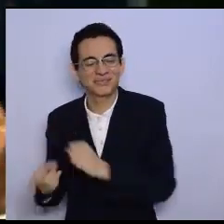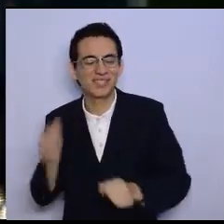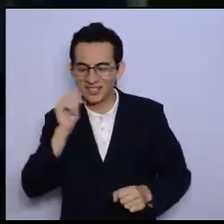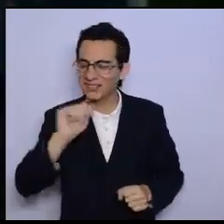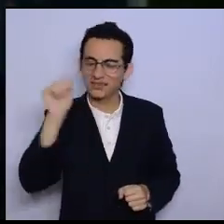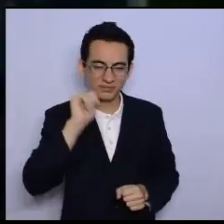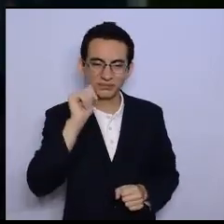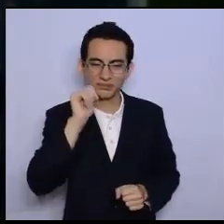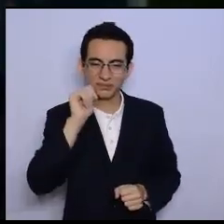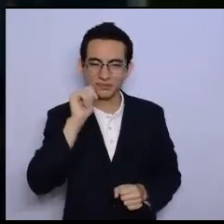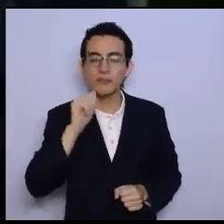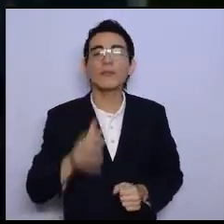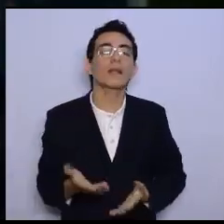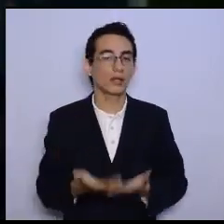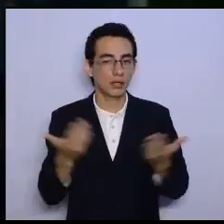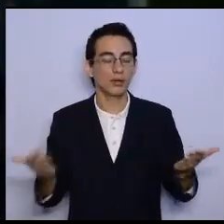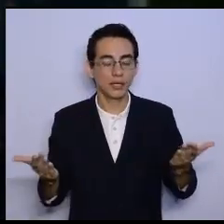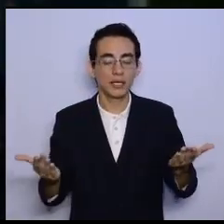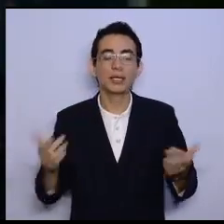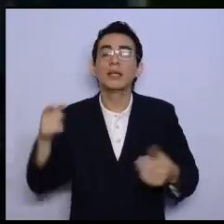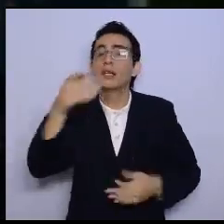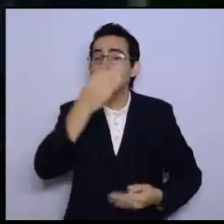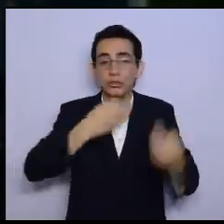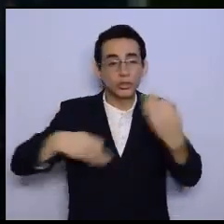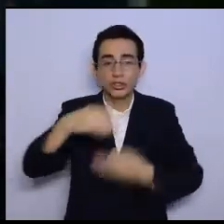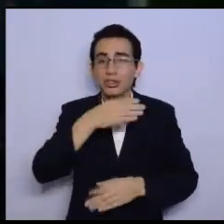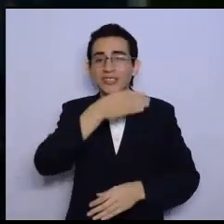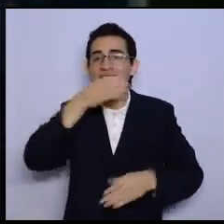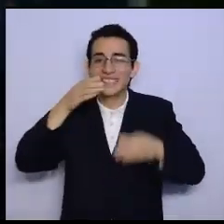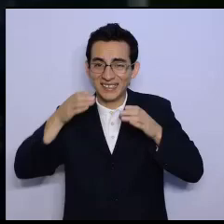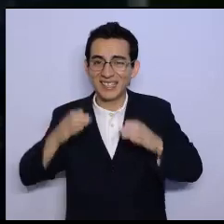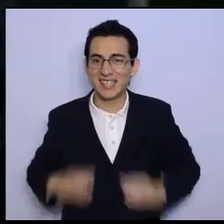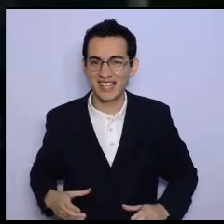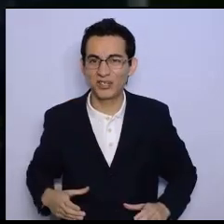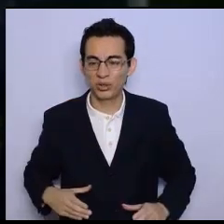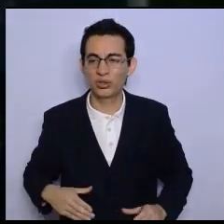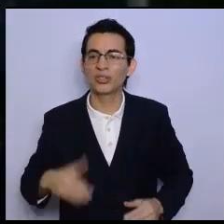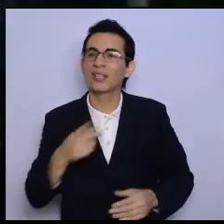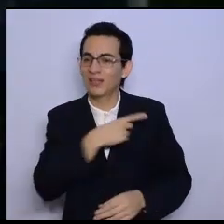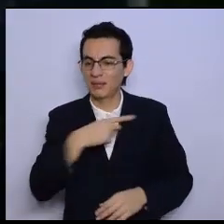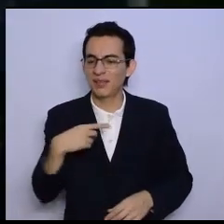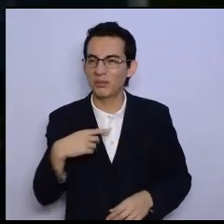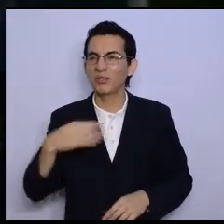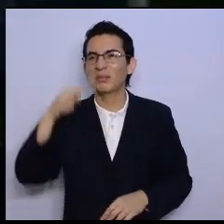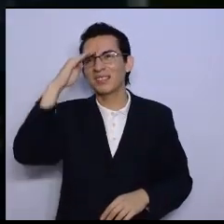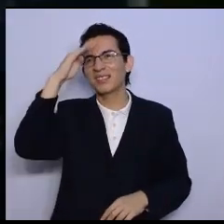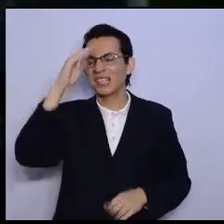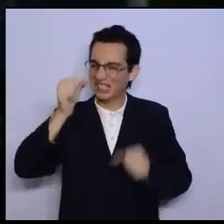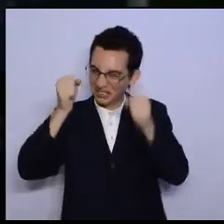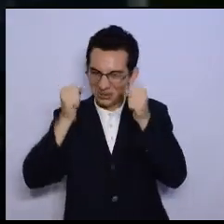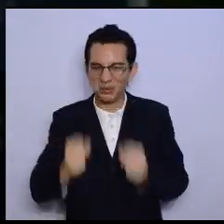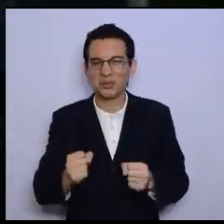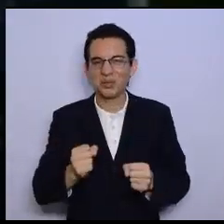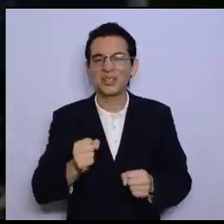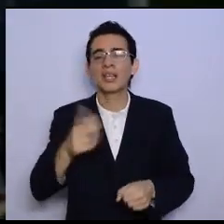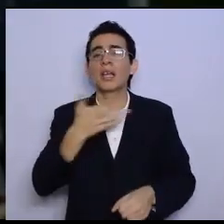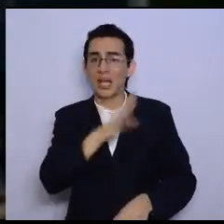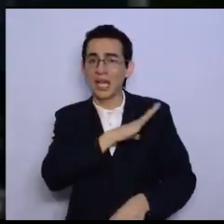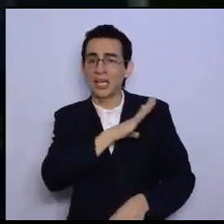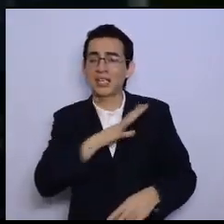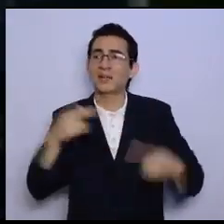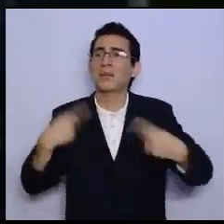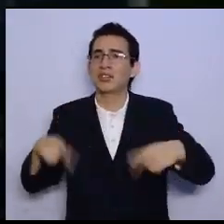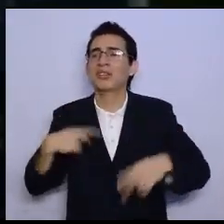cristianos tenemos que armar nuestra mente de este pensamiento. Hay cristianos que oran,